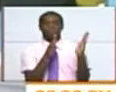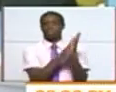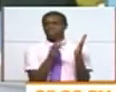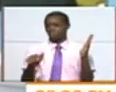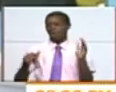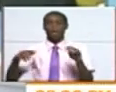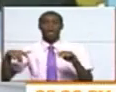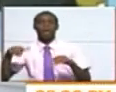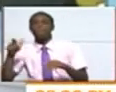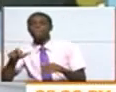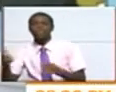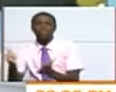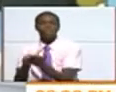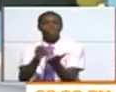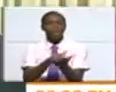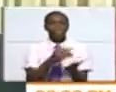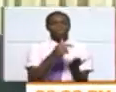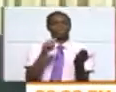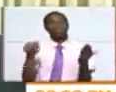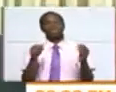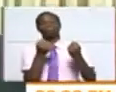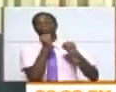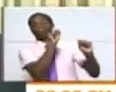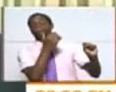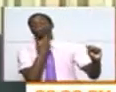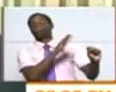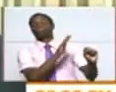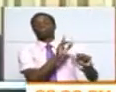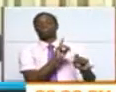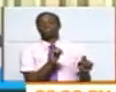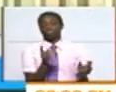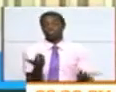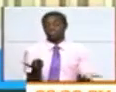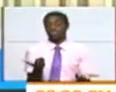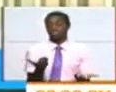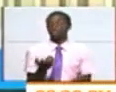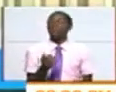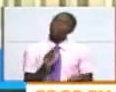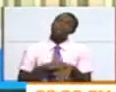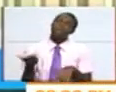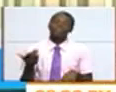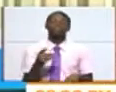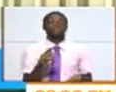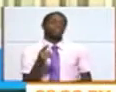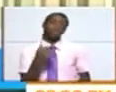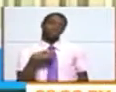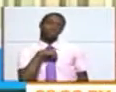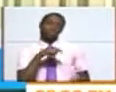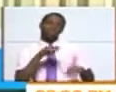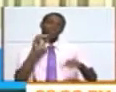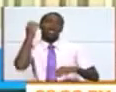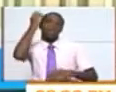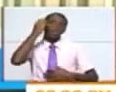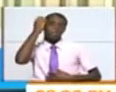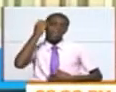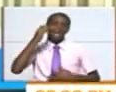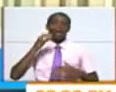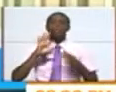rechazó? Pues porque no entendemos que esa no debe ser la postura ni del Parlamento Europeo ni de la Unión